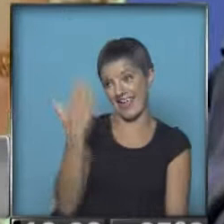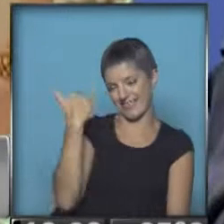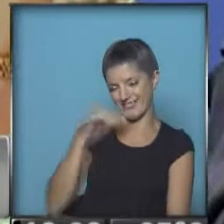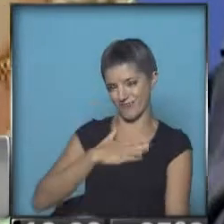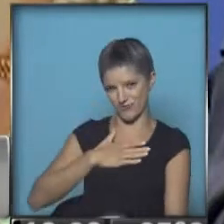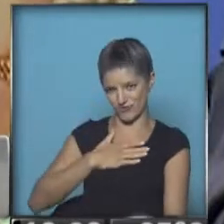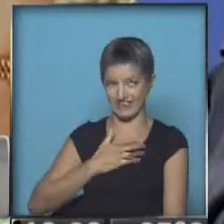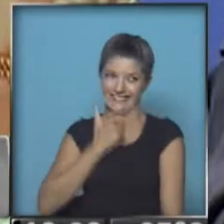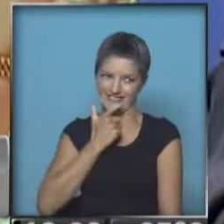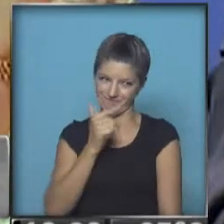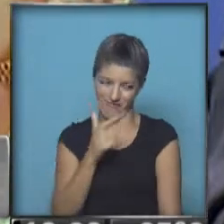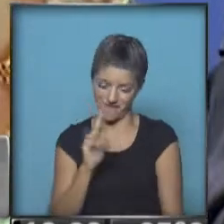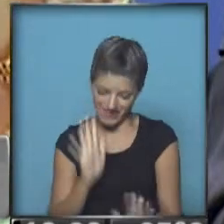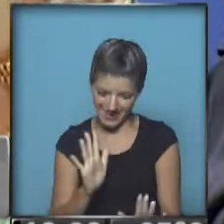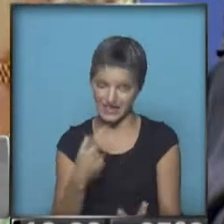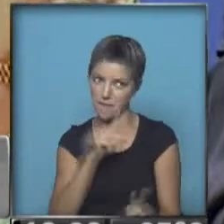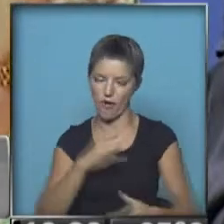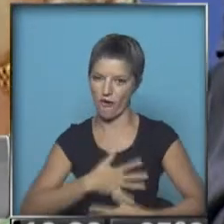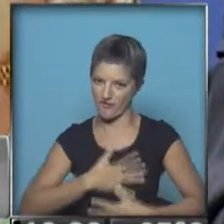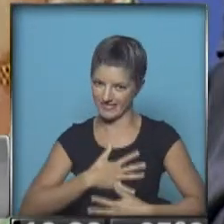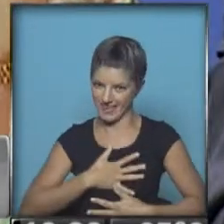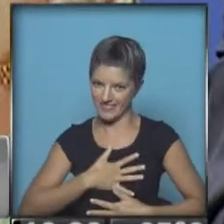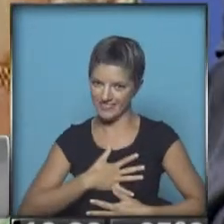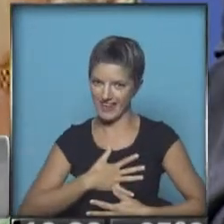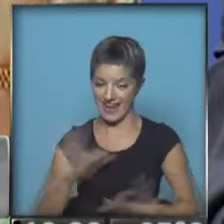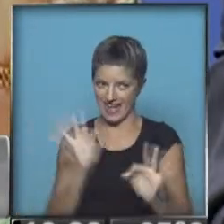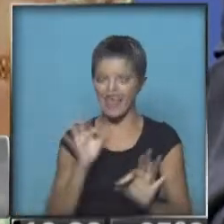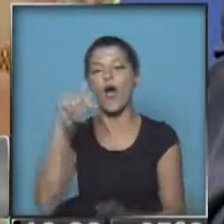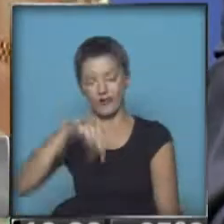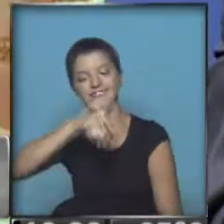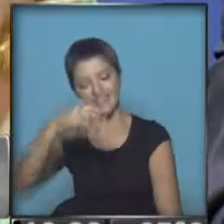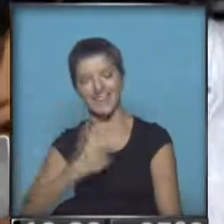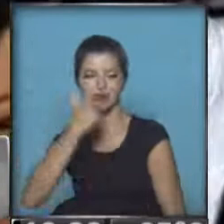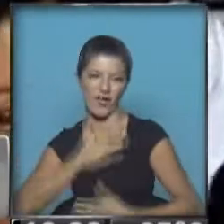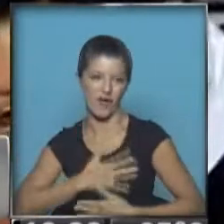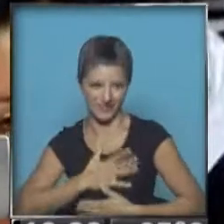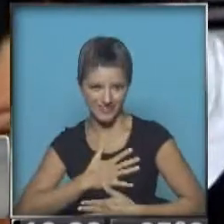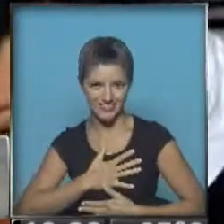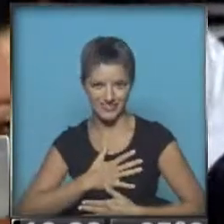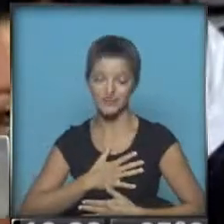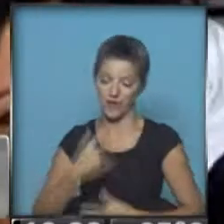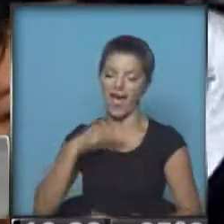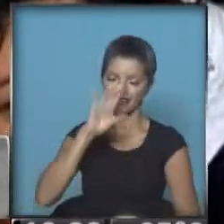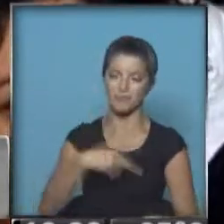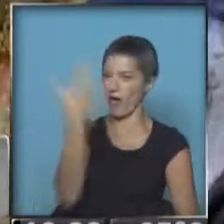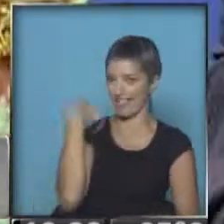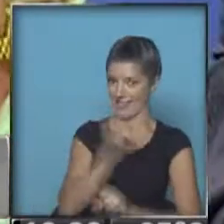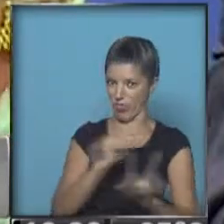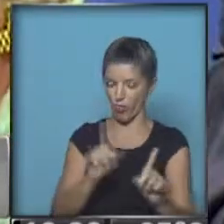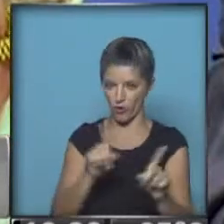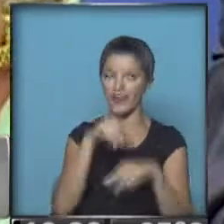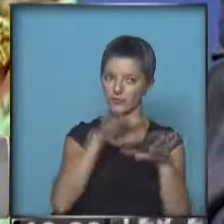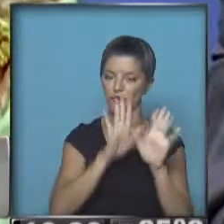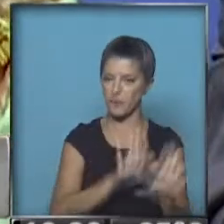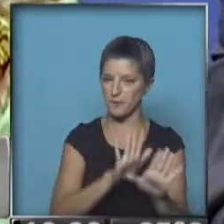estaba tan sonriente, ni alegre, ni predispuesta como estoy hoy, debo reconocerlo,